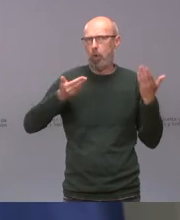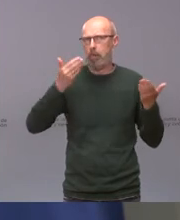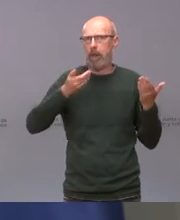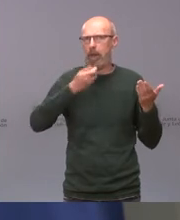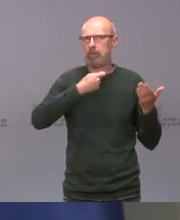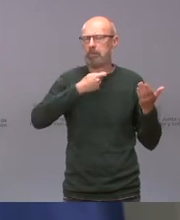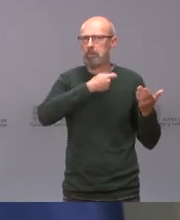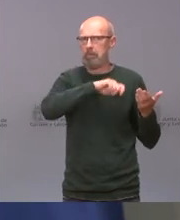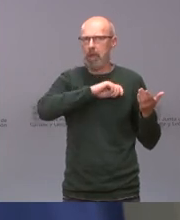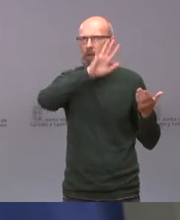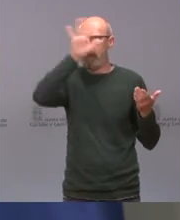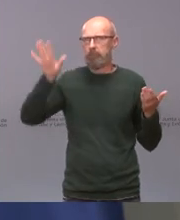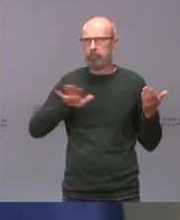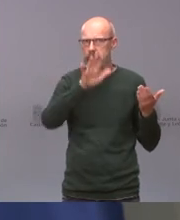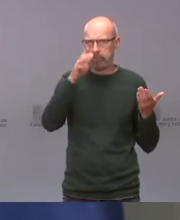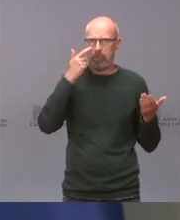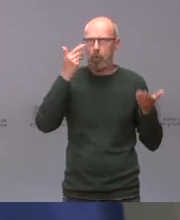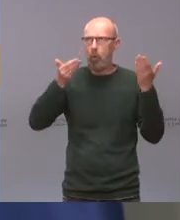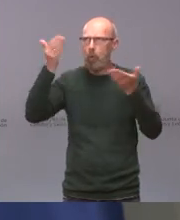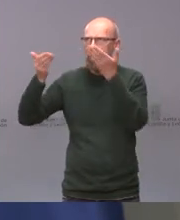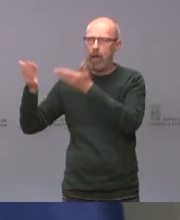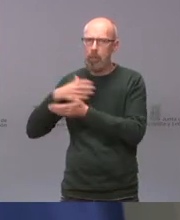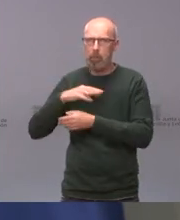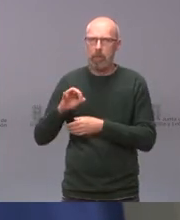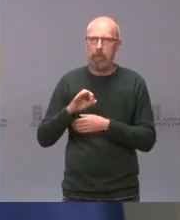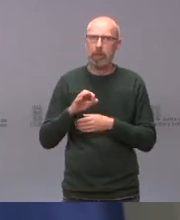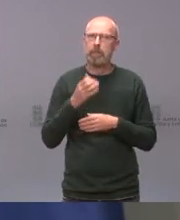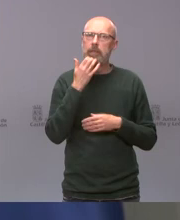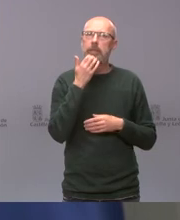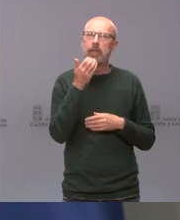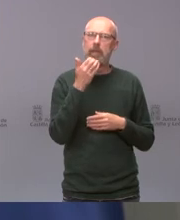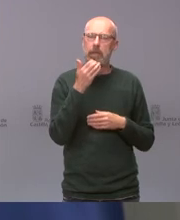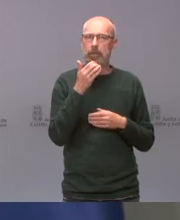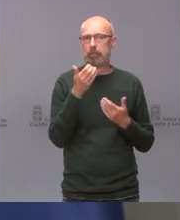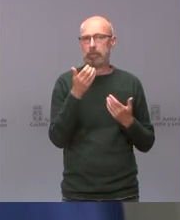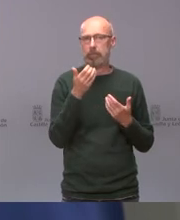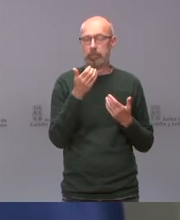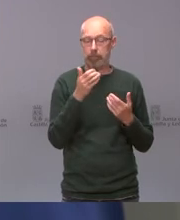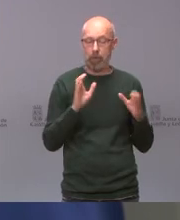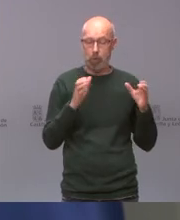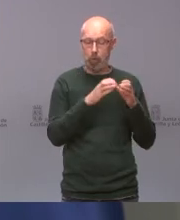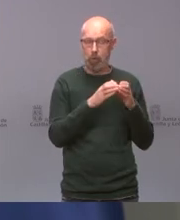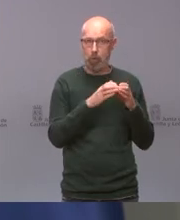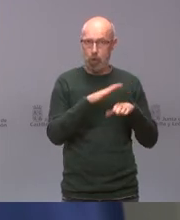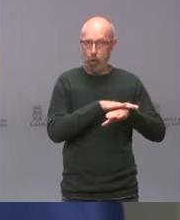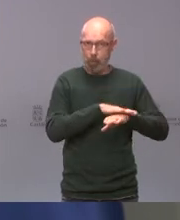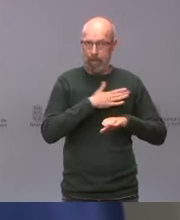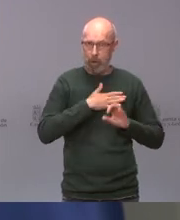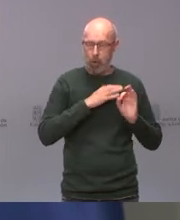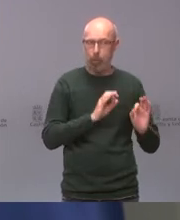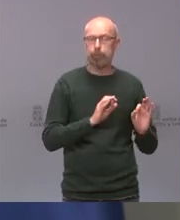poco sospechoso de ser afín a los partidos del gobierno, ¿verdad? De este gobierno, quiero decir,